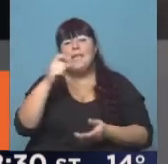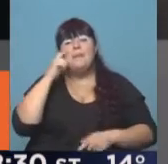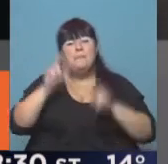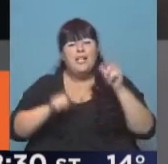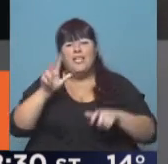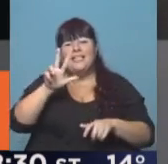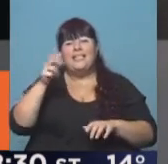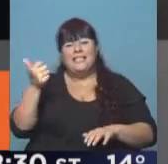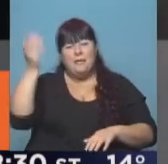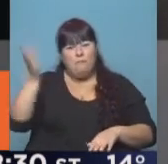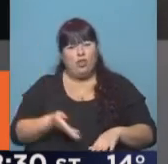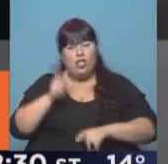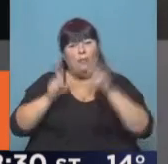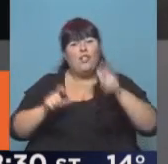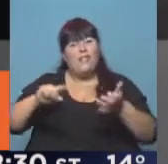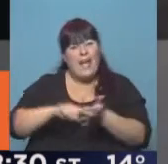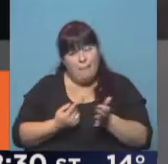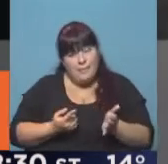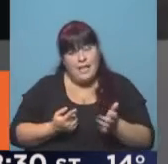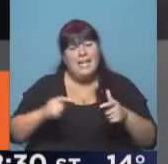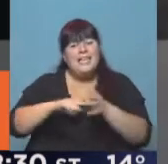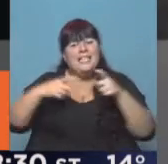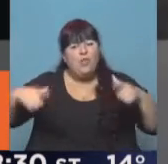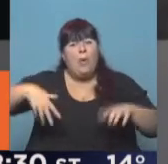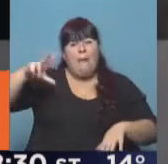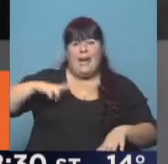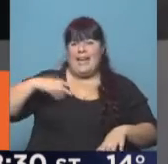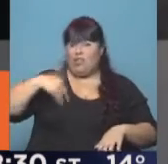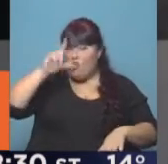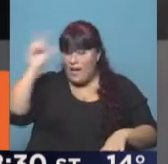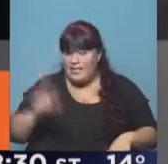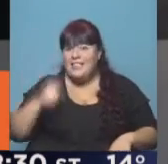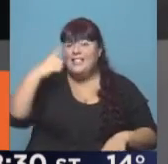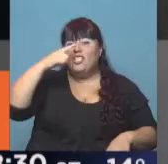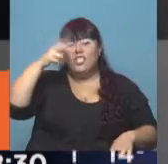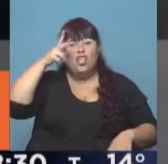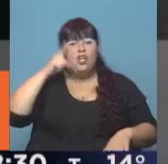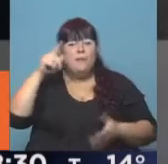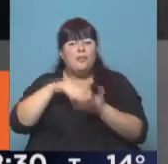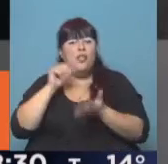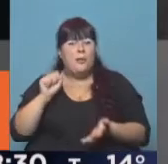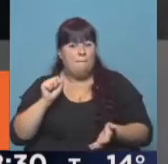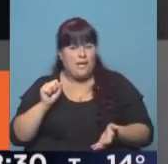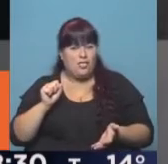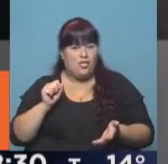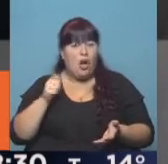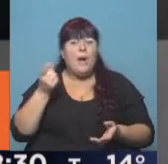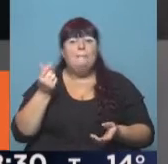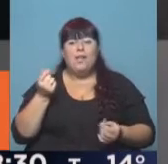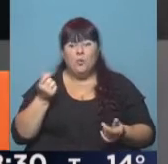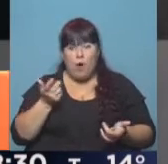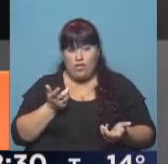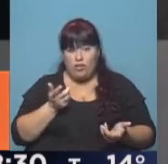personas 36 por ciento no porteño en una ciudad que la más rica del país 178 mil millones de pesos de presupuesto